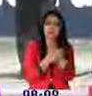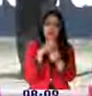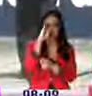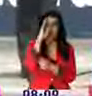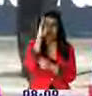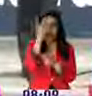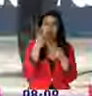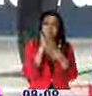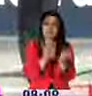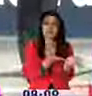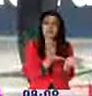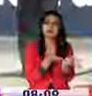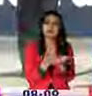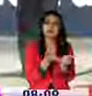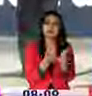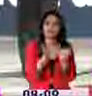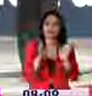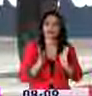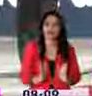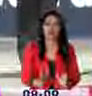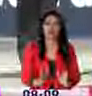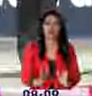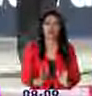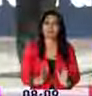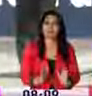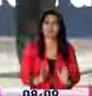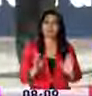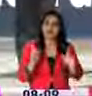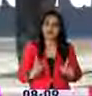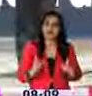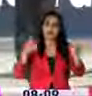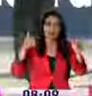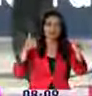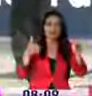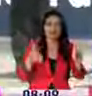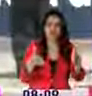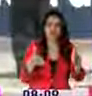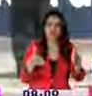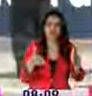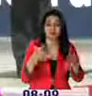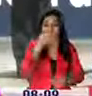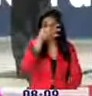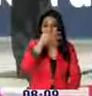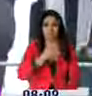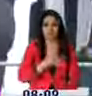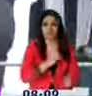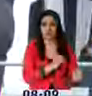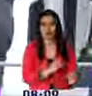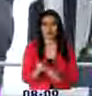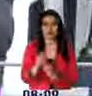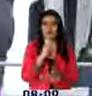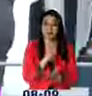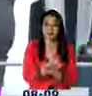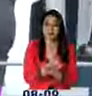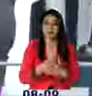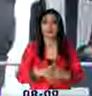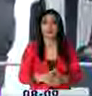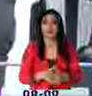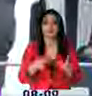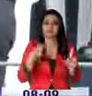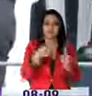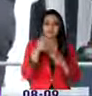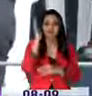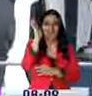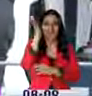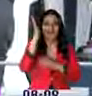de servicio a la ciudadanía, a quienes nos debemos con honor, disciplina y lealtad. En su discurso de despedida,